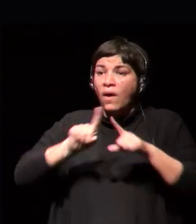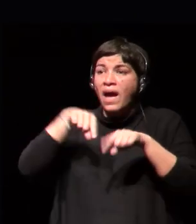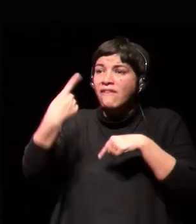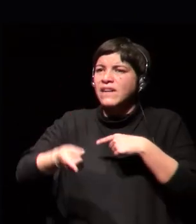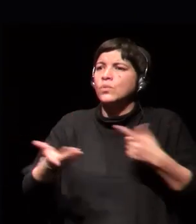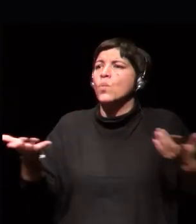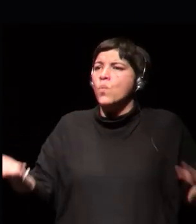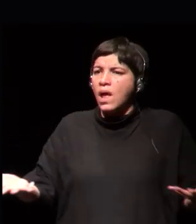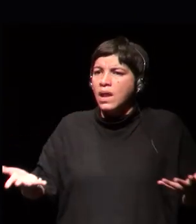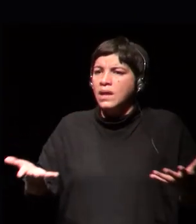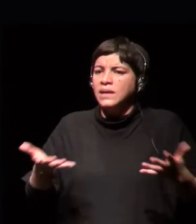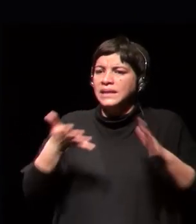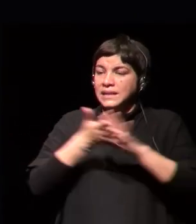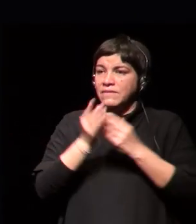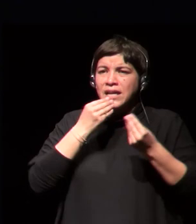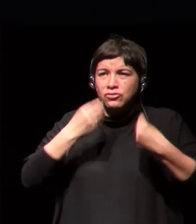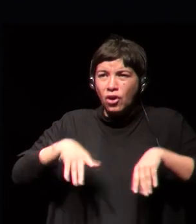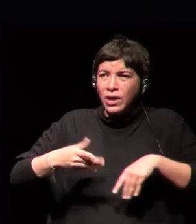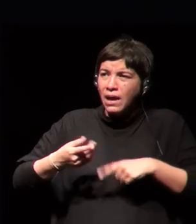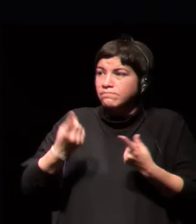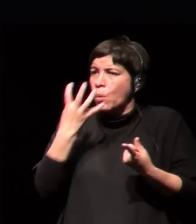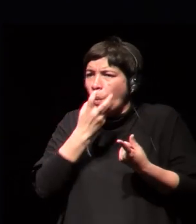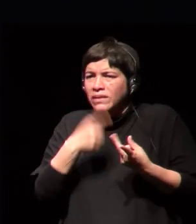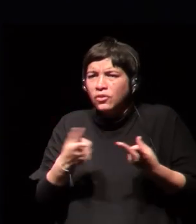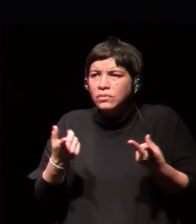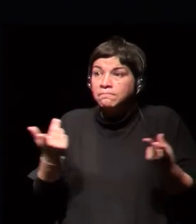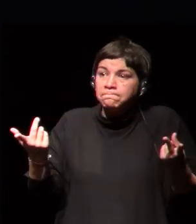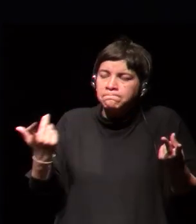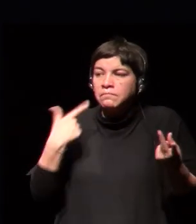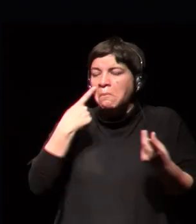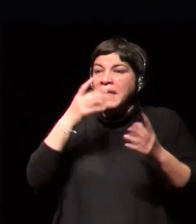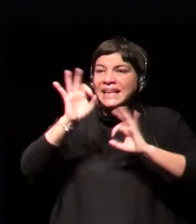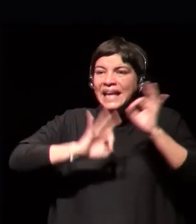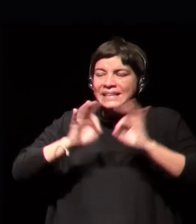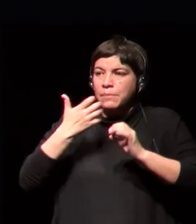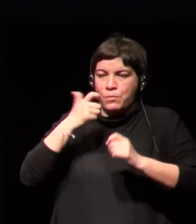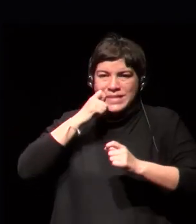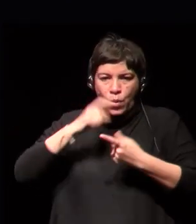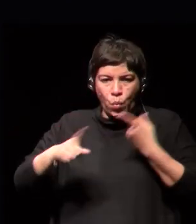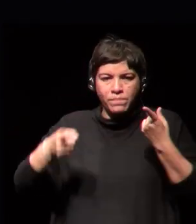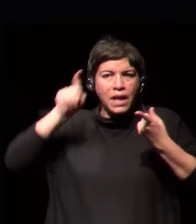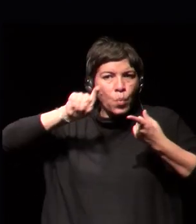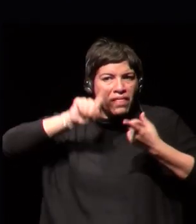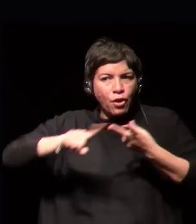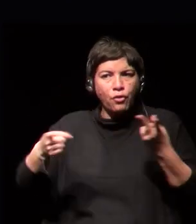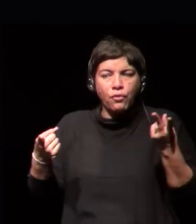cuento? Bueno, pues veamos estadísticamente la salud, la educación, la esperanza de